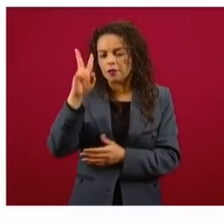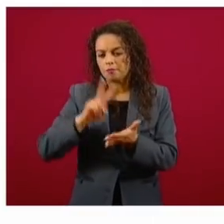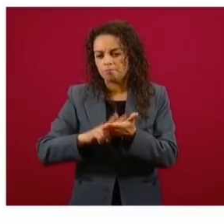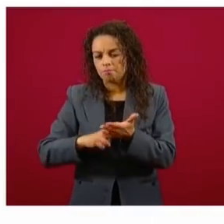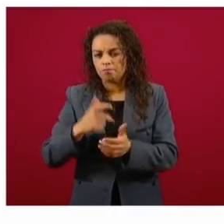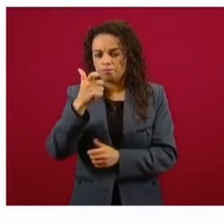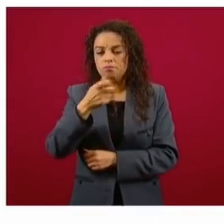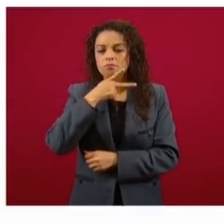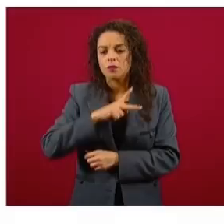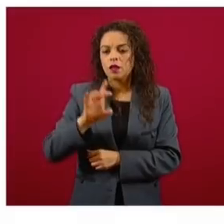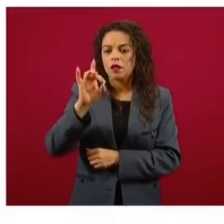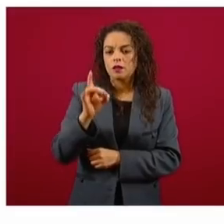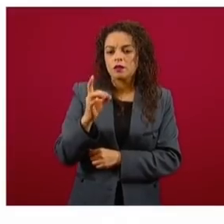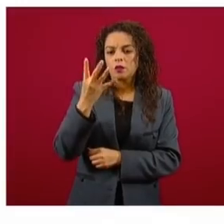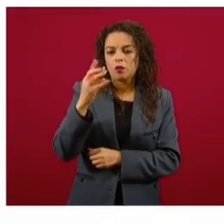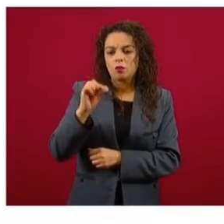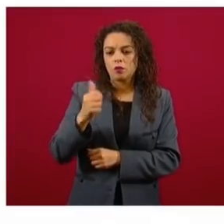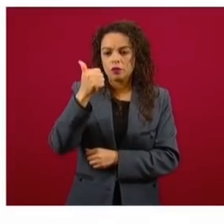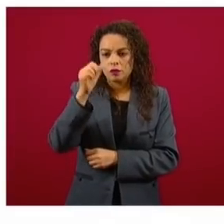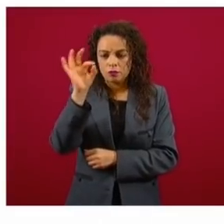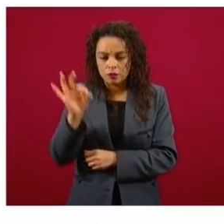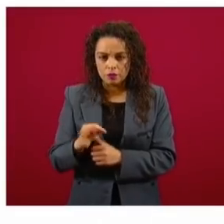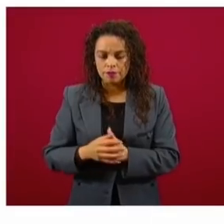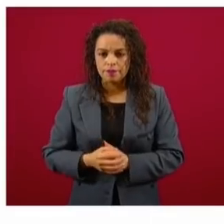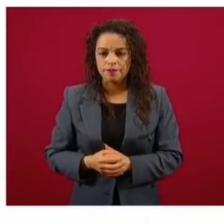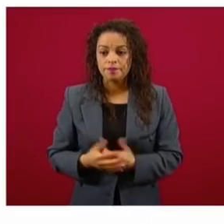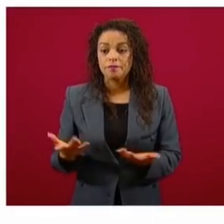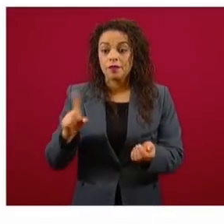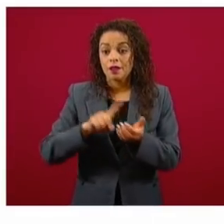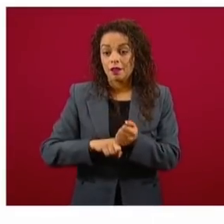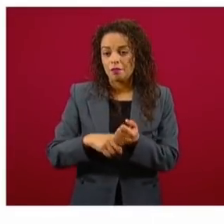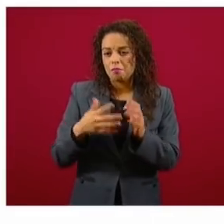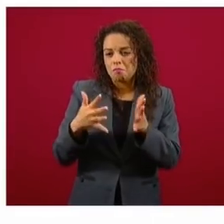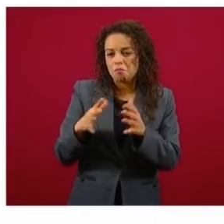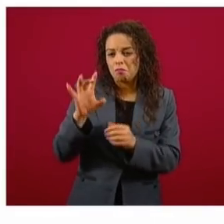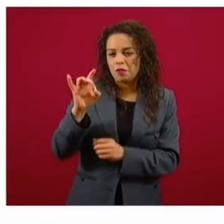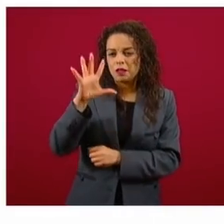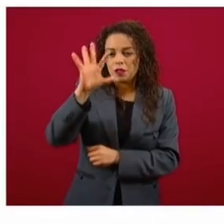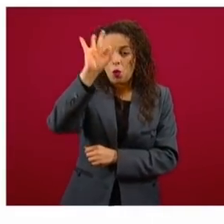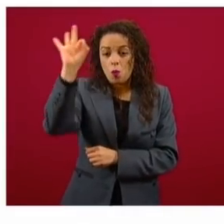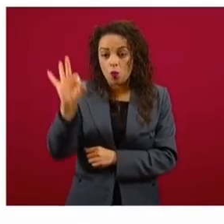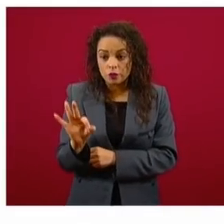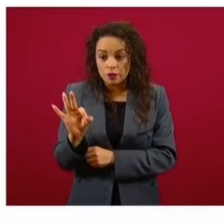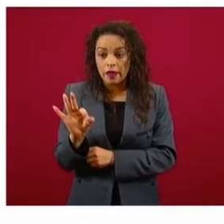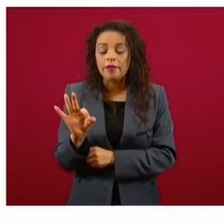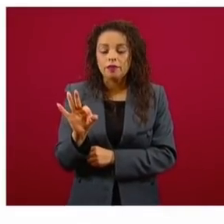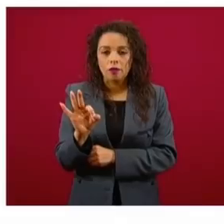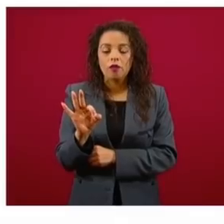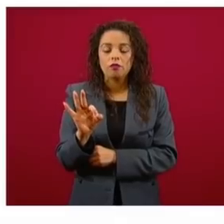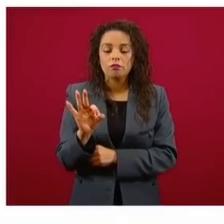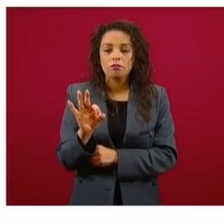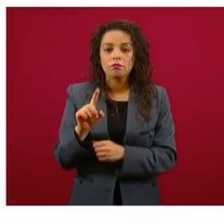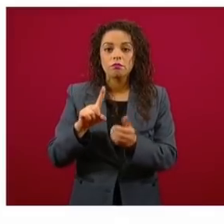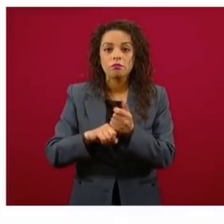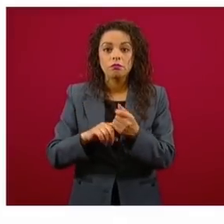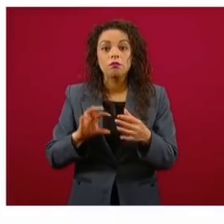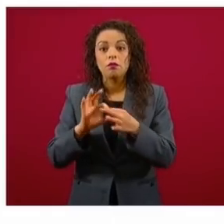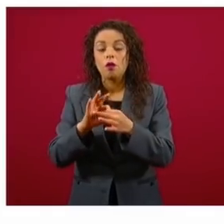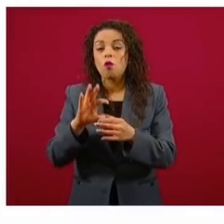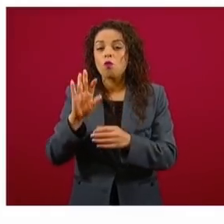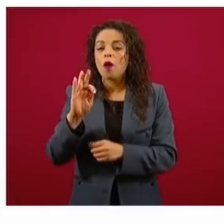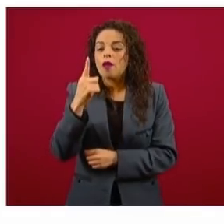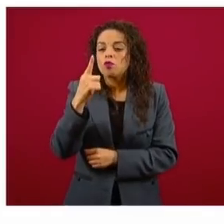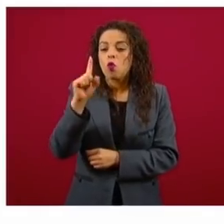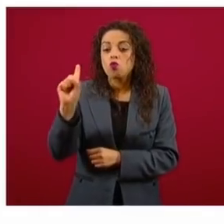34.6%. Justo hoy en la mañana está alrededor de esos niveles, arribita de 35%, llegó a estar a 41